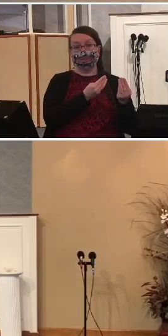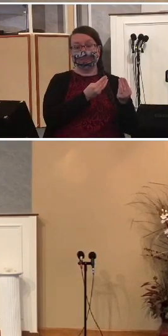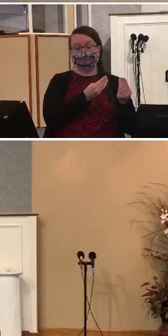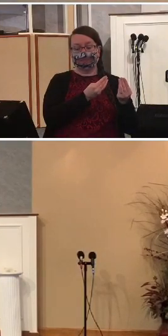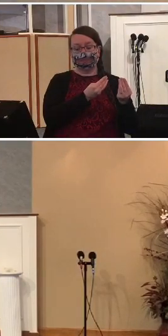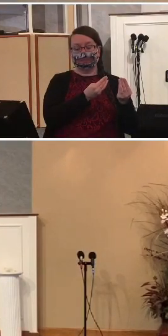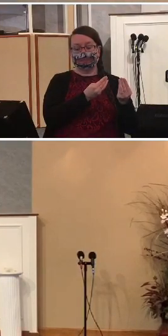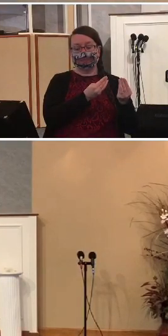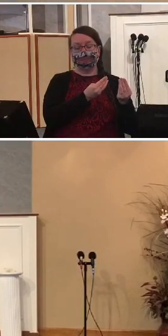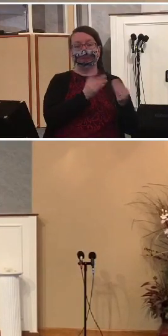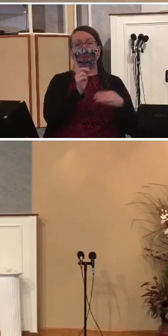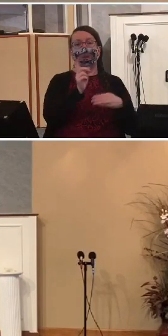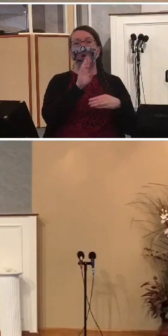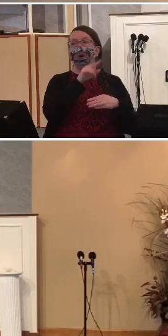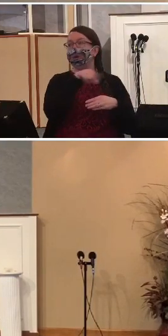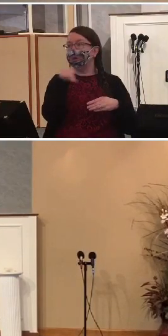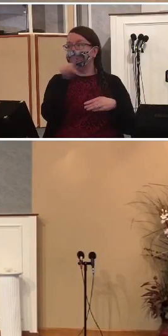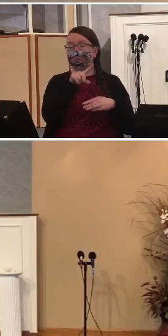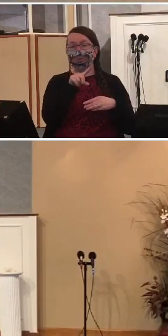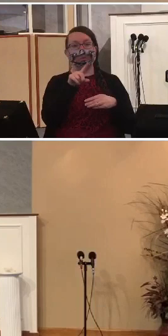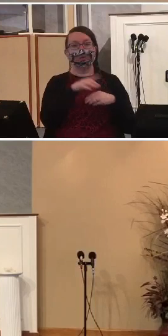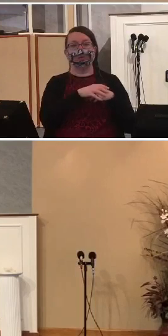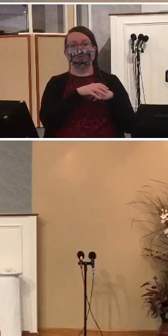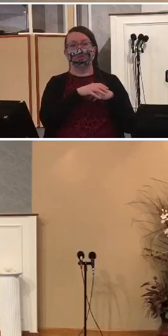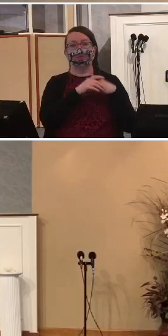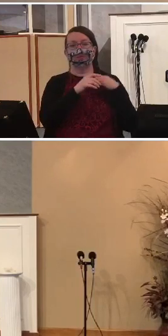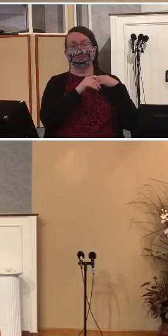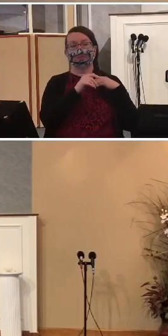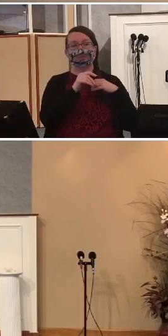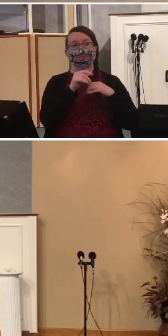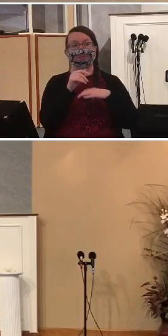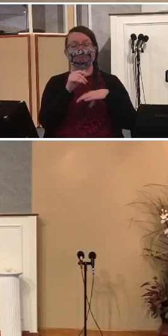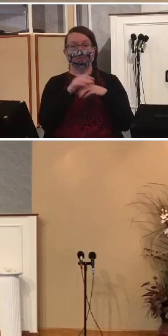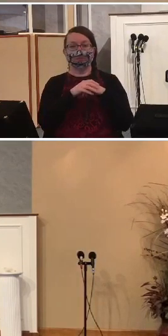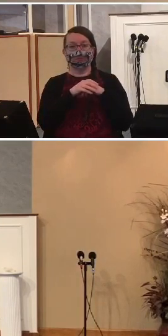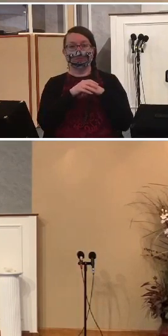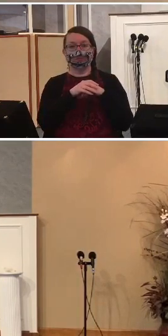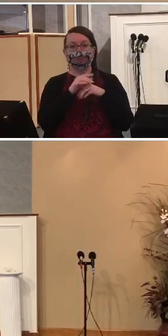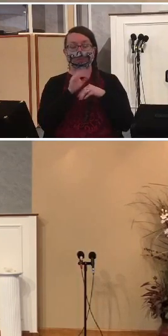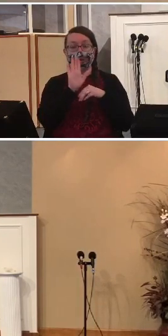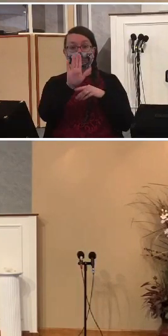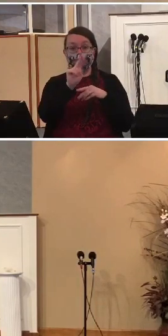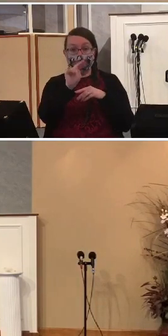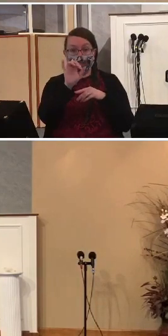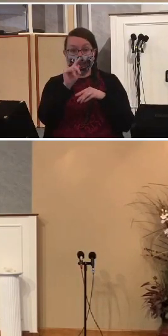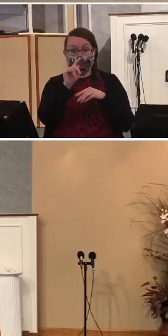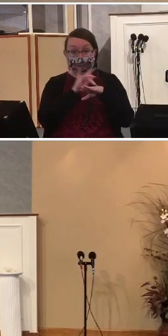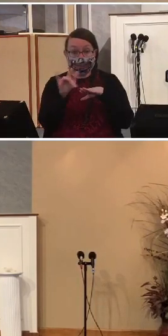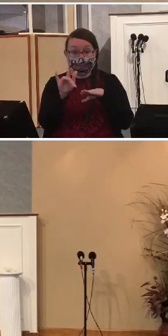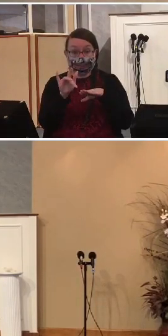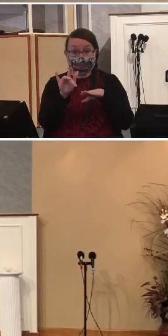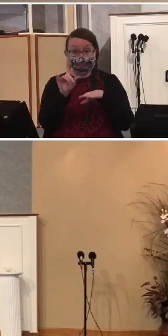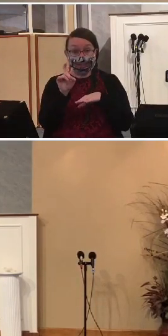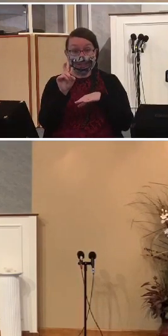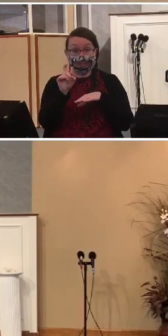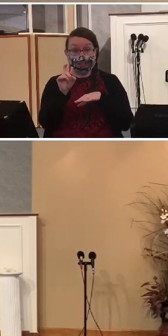Él no lo dejó, él fue para ministrar. ¿Y dónde, entonces dónde estás tú? ¿Tú tienes una red vacía?